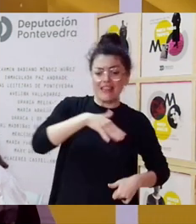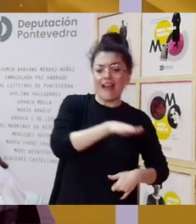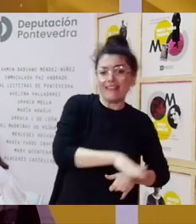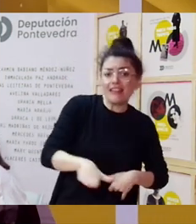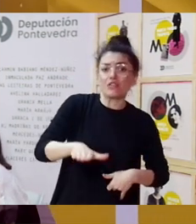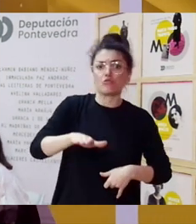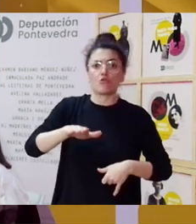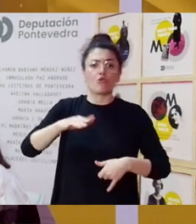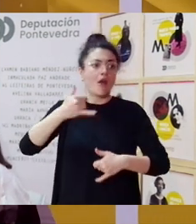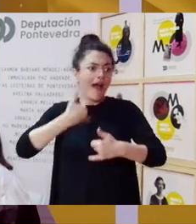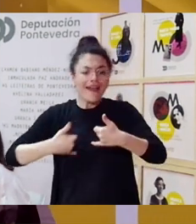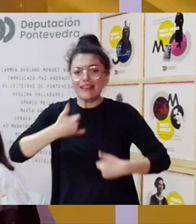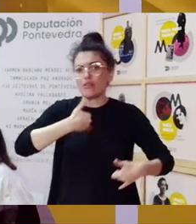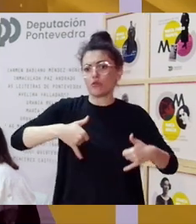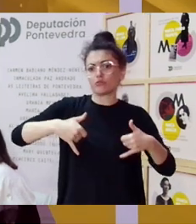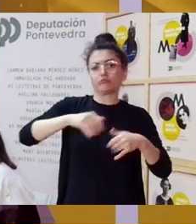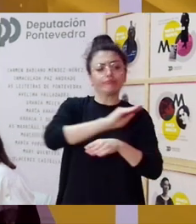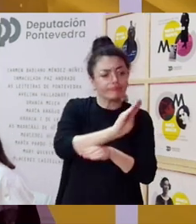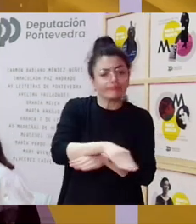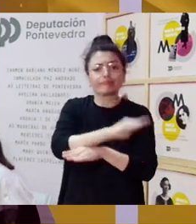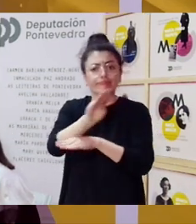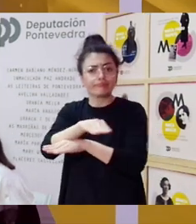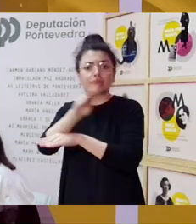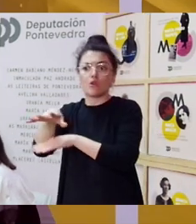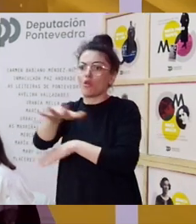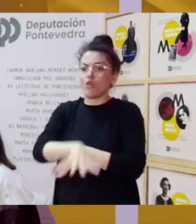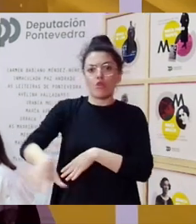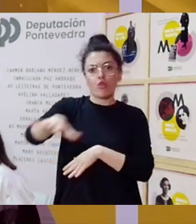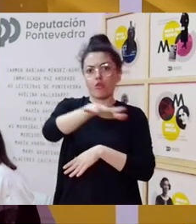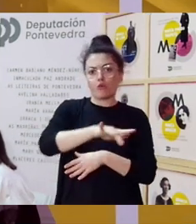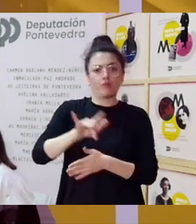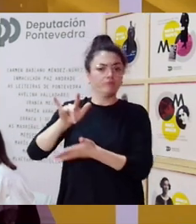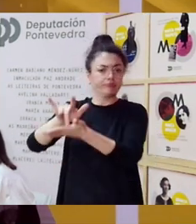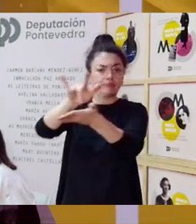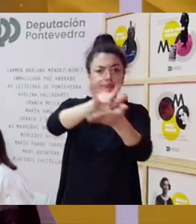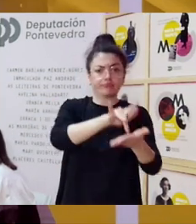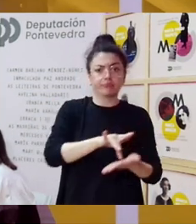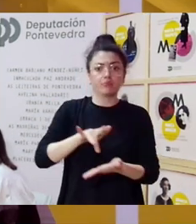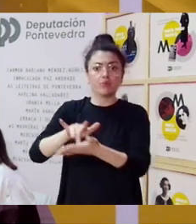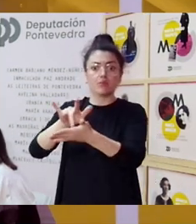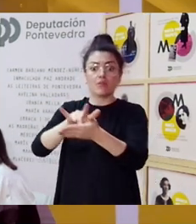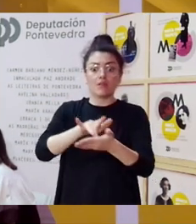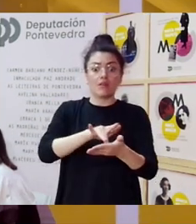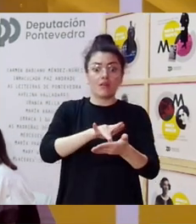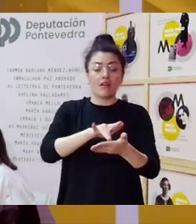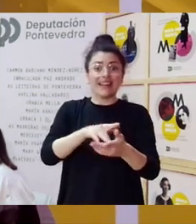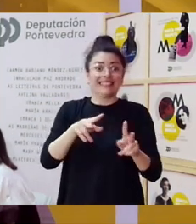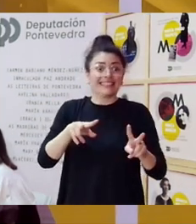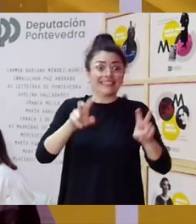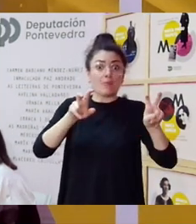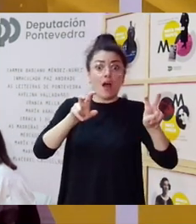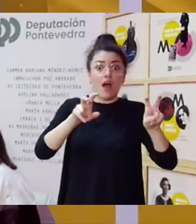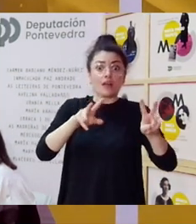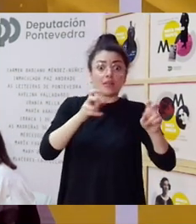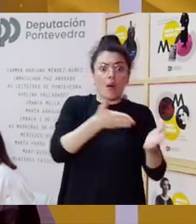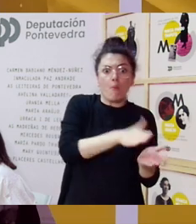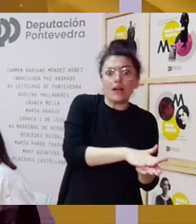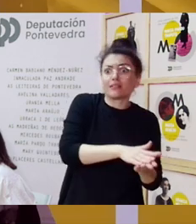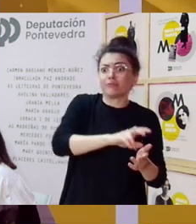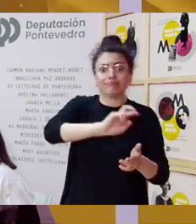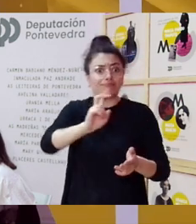cos feridos, no Madrazo, en distintos sitios, e destas noticias enterouse de